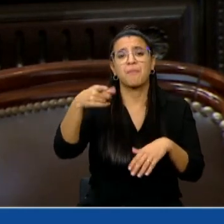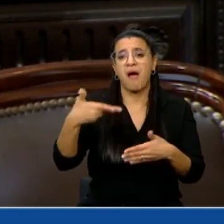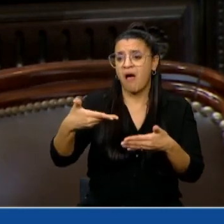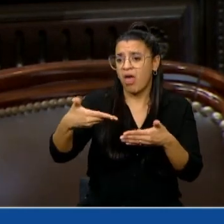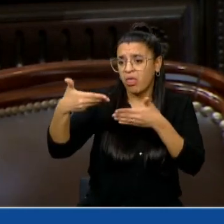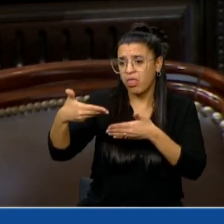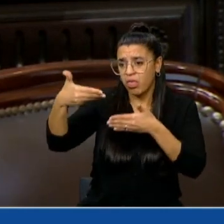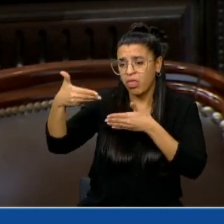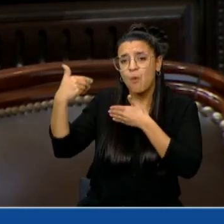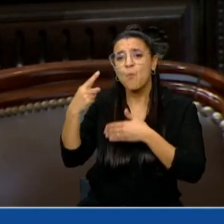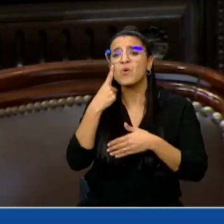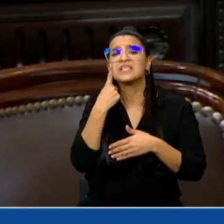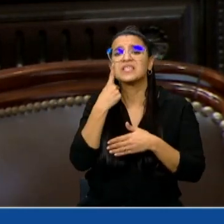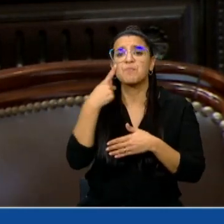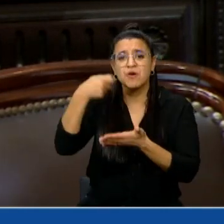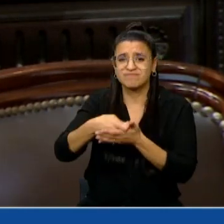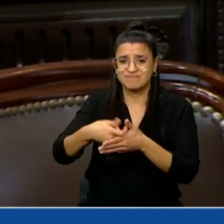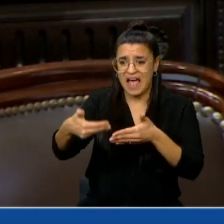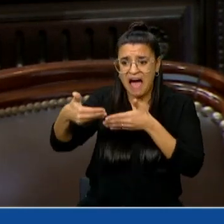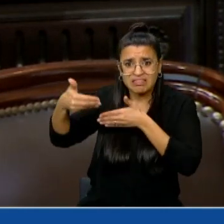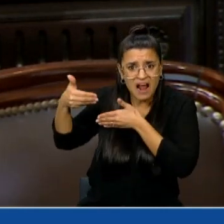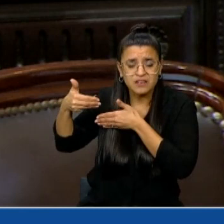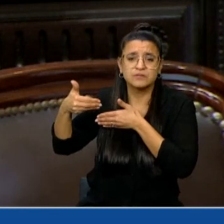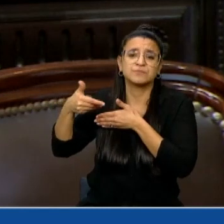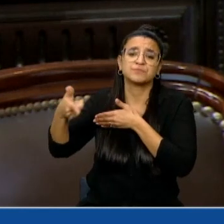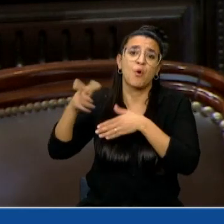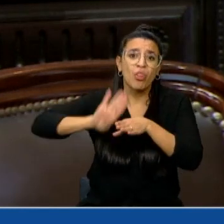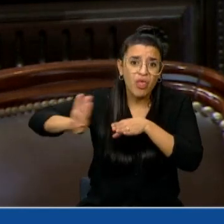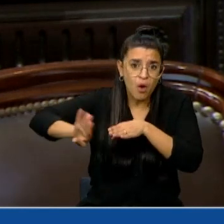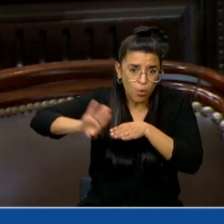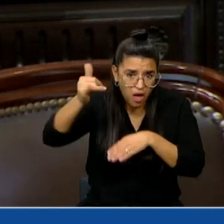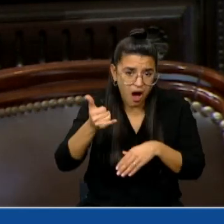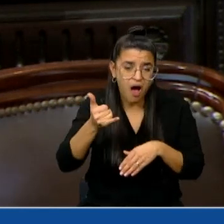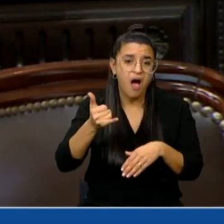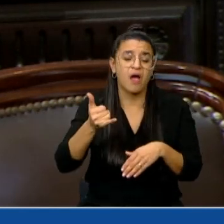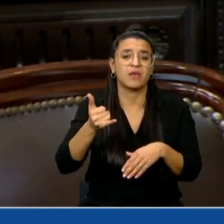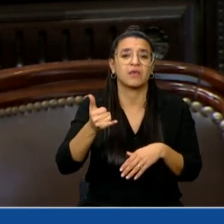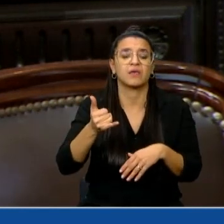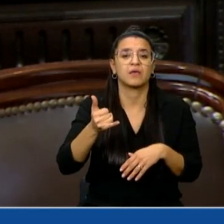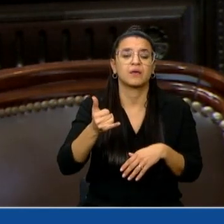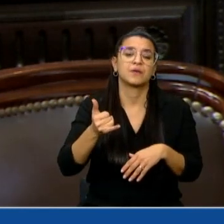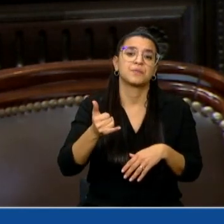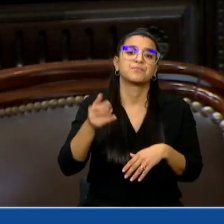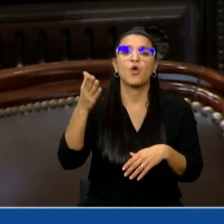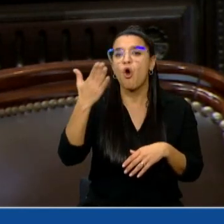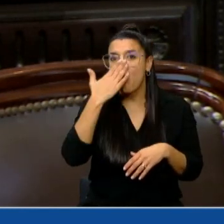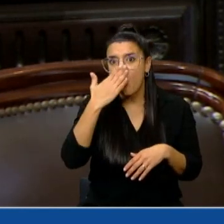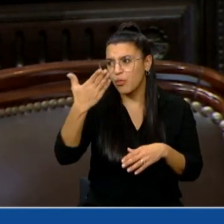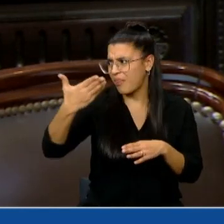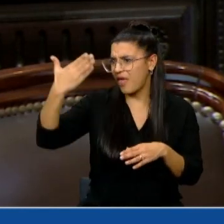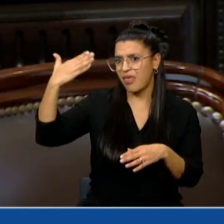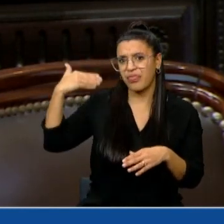de los municipios que están en mora, en el caso de Córdoba desde